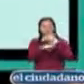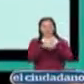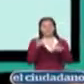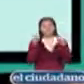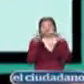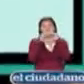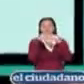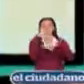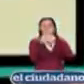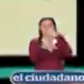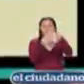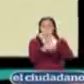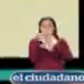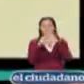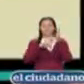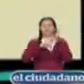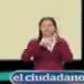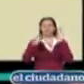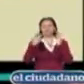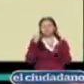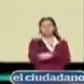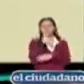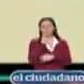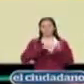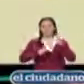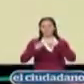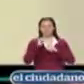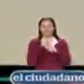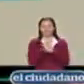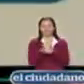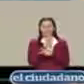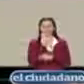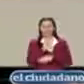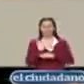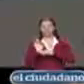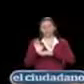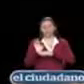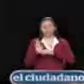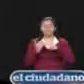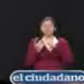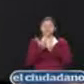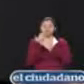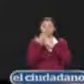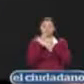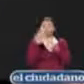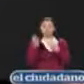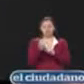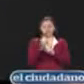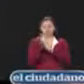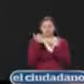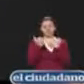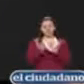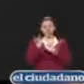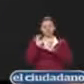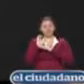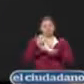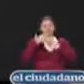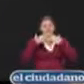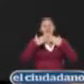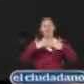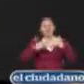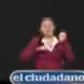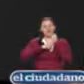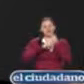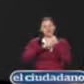apuesta por el progreso tecnológico, científico y productivo del país. Nuevas conquistas se están logrando en el Ecuador gracias